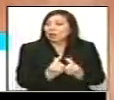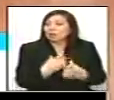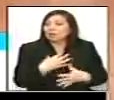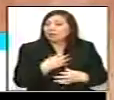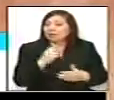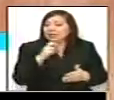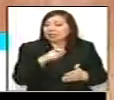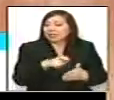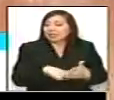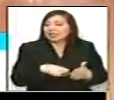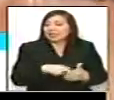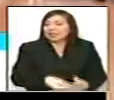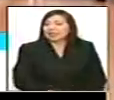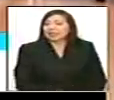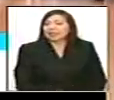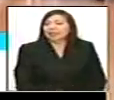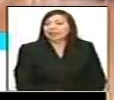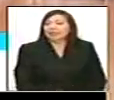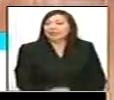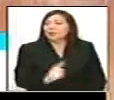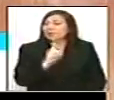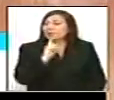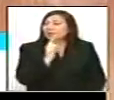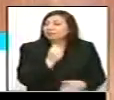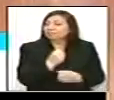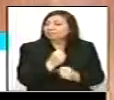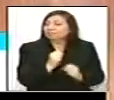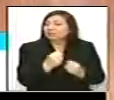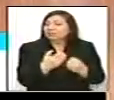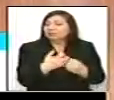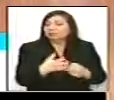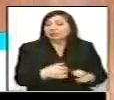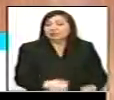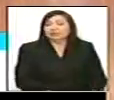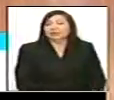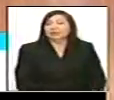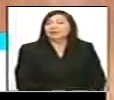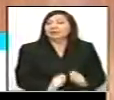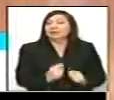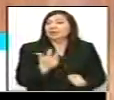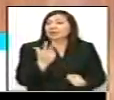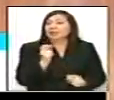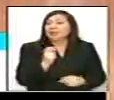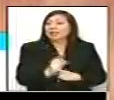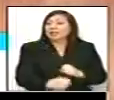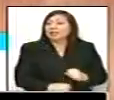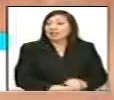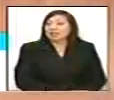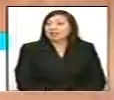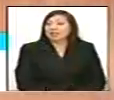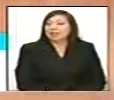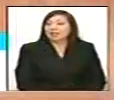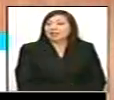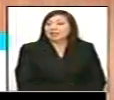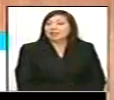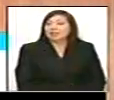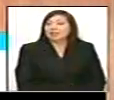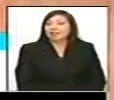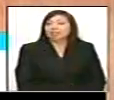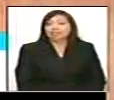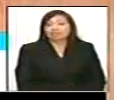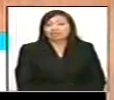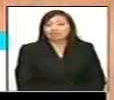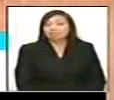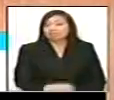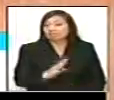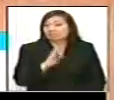intereses mineros que no están explotando diversas áreas y le dan un plazo de 30 años? Entonces, la propuesta es,